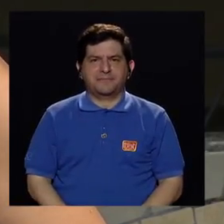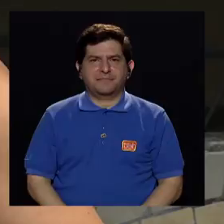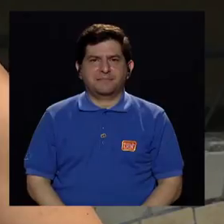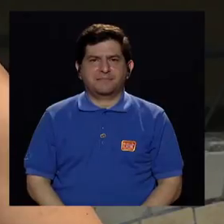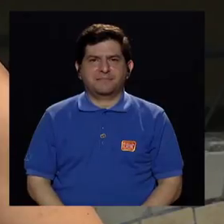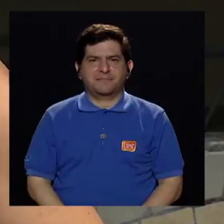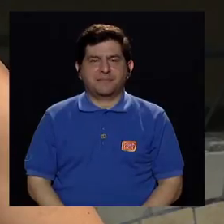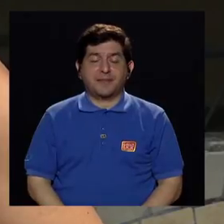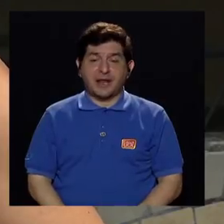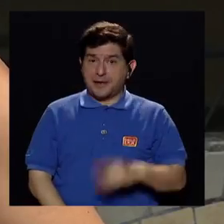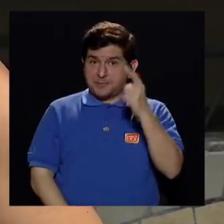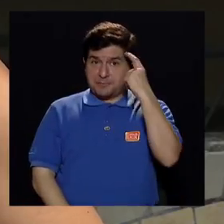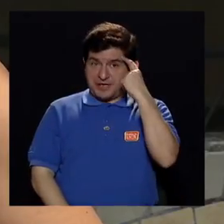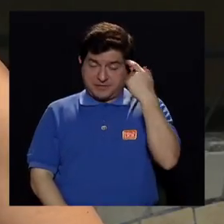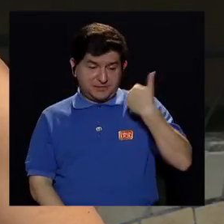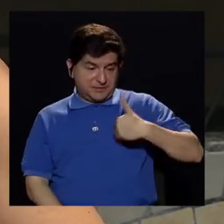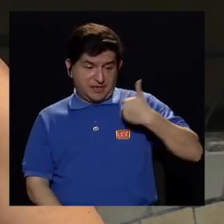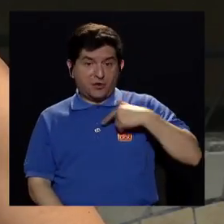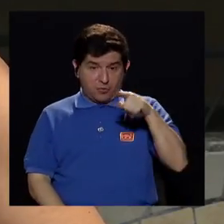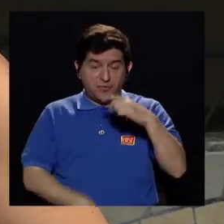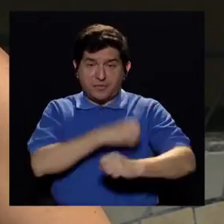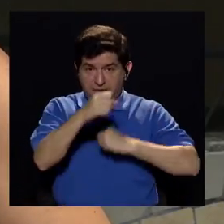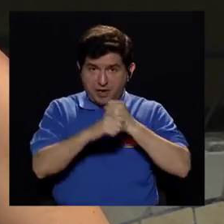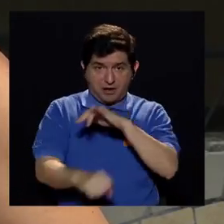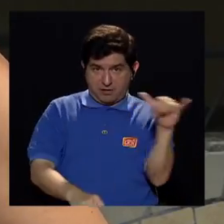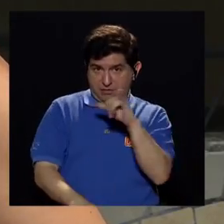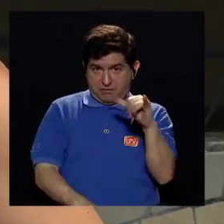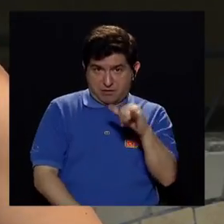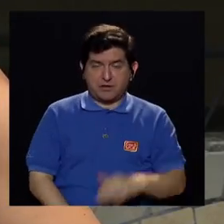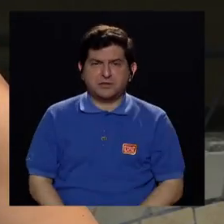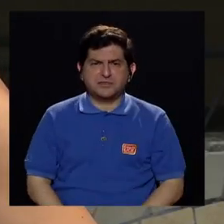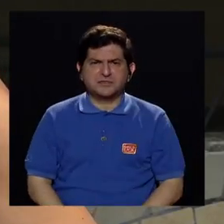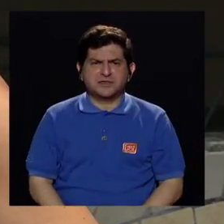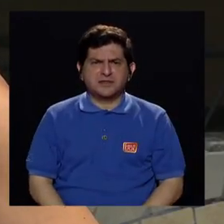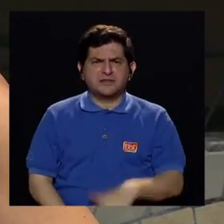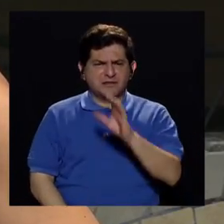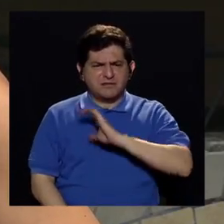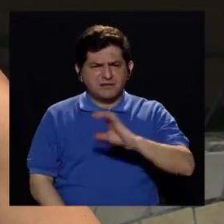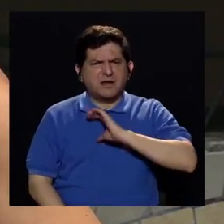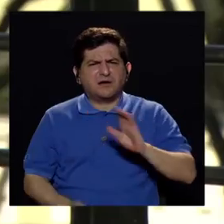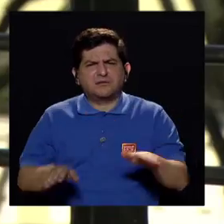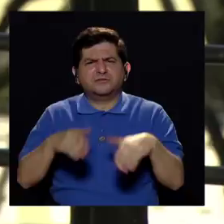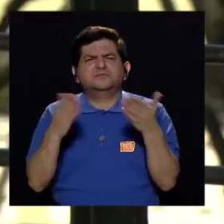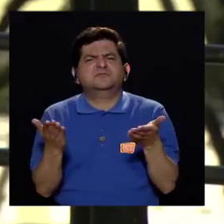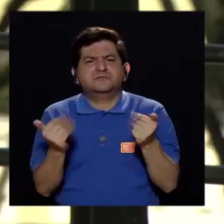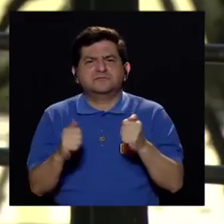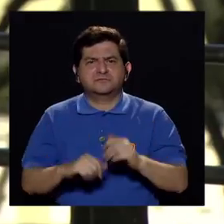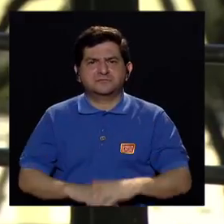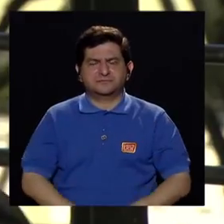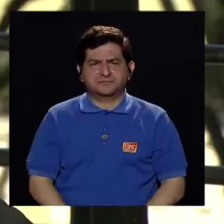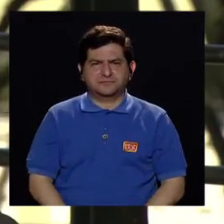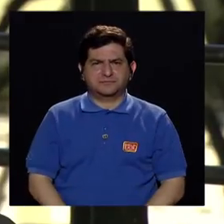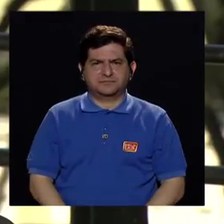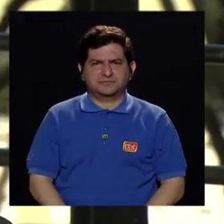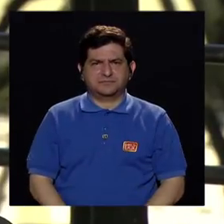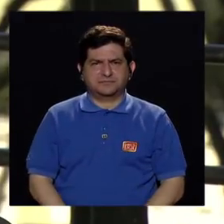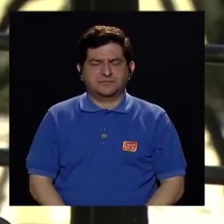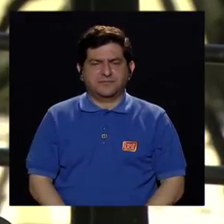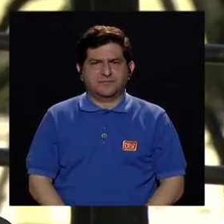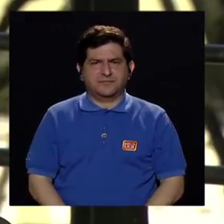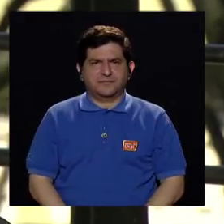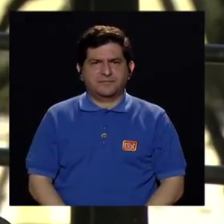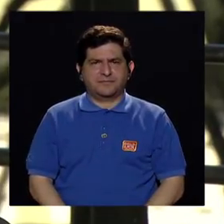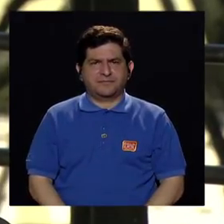de los hombres, en este rango de edad, ¿cómo se comporta su situación, digamos, sí,